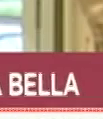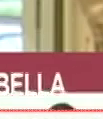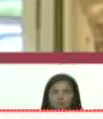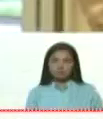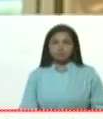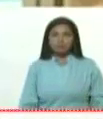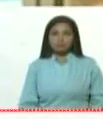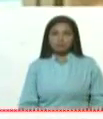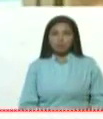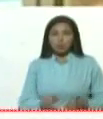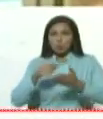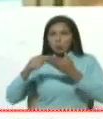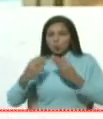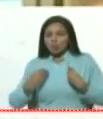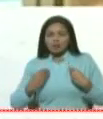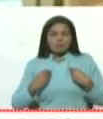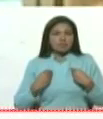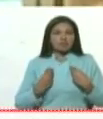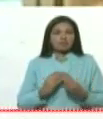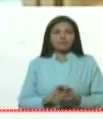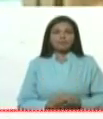vida.